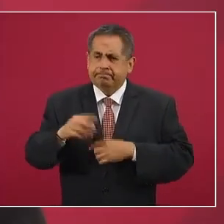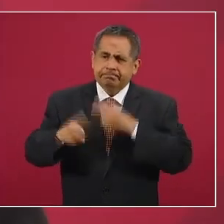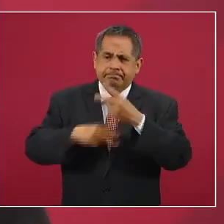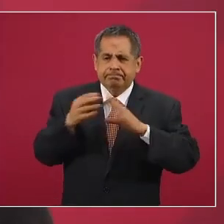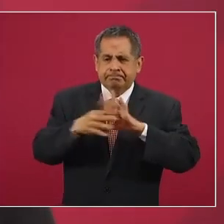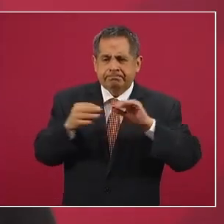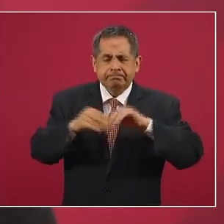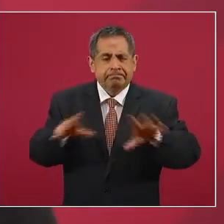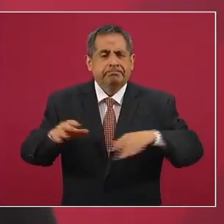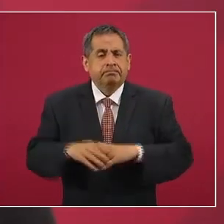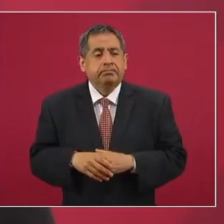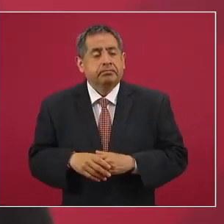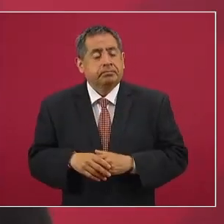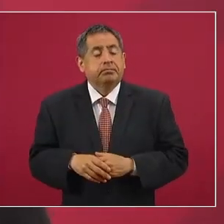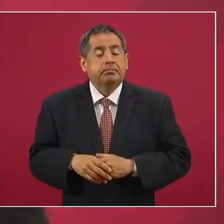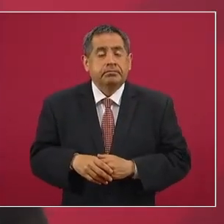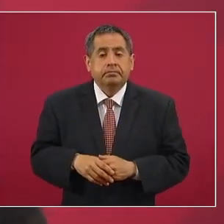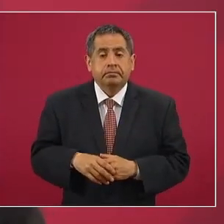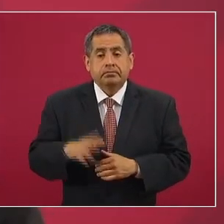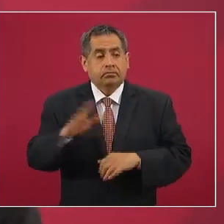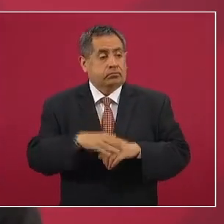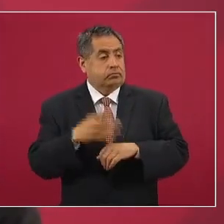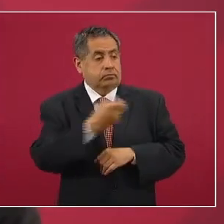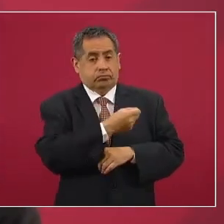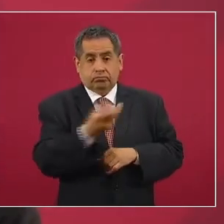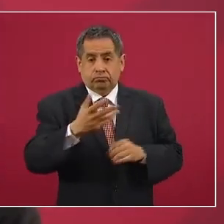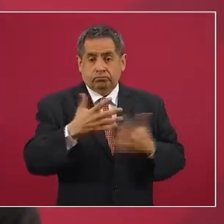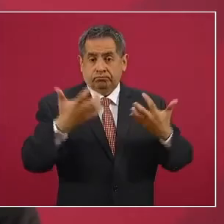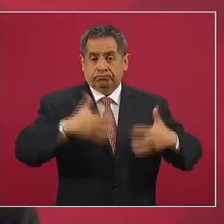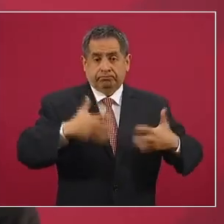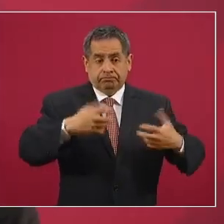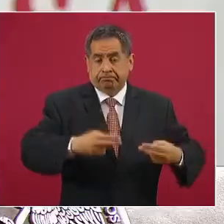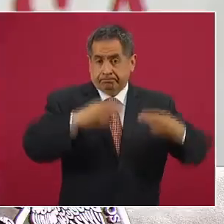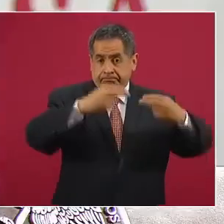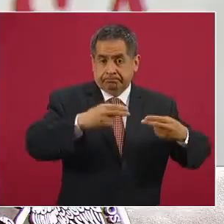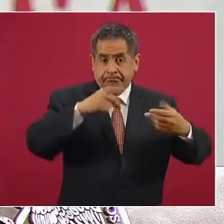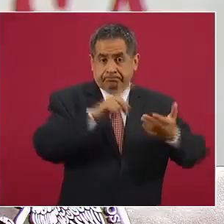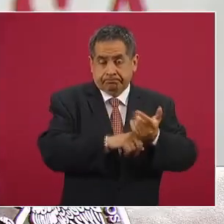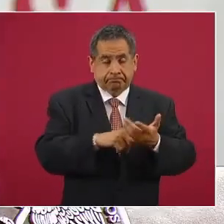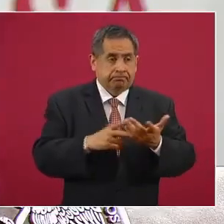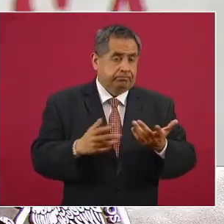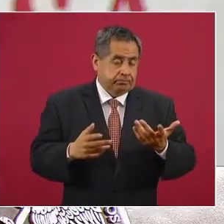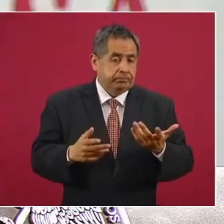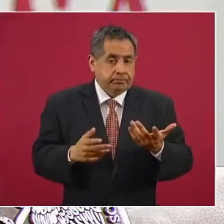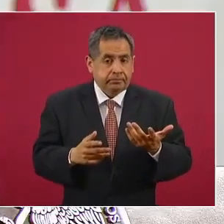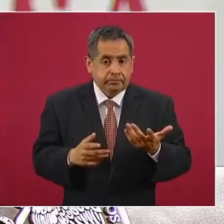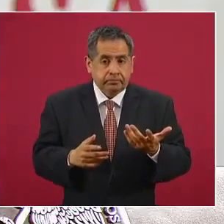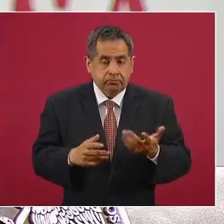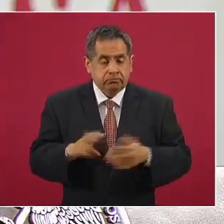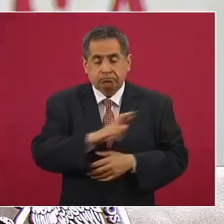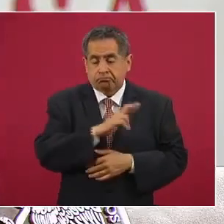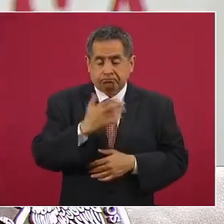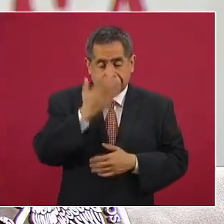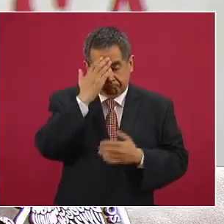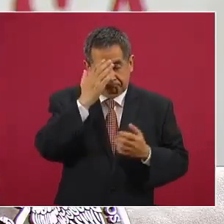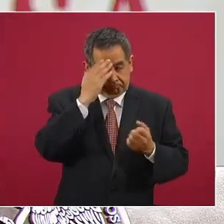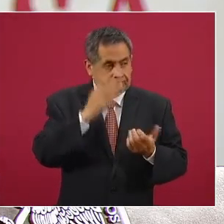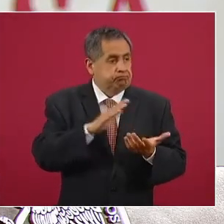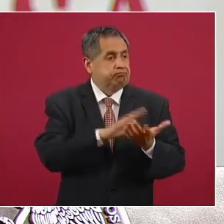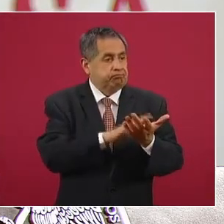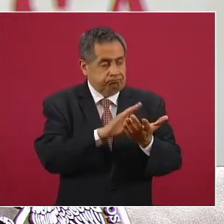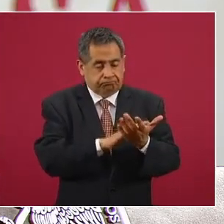porque hubieron empresas que hay que reconocerlo,